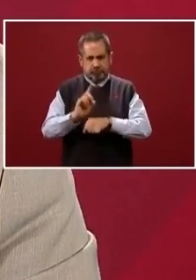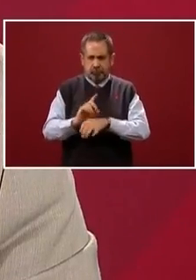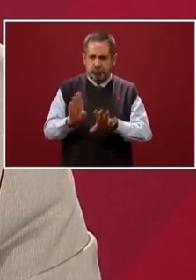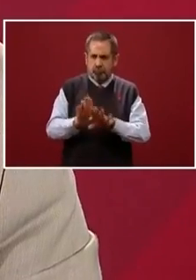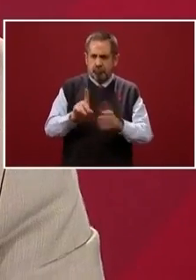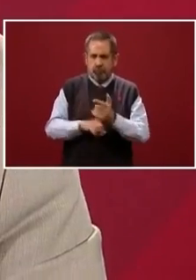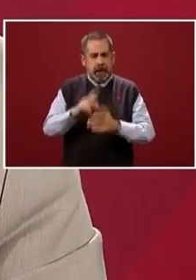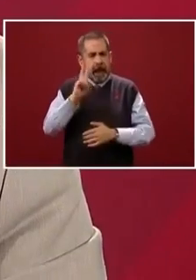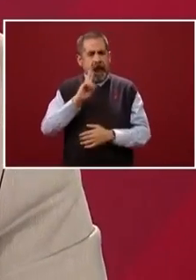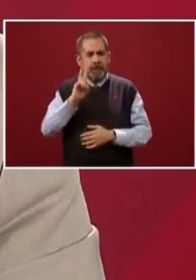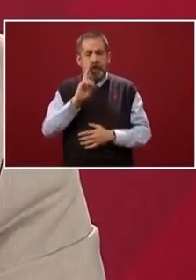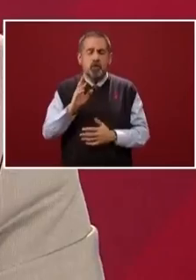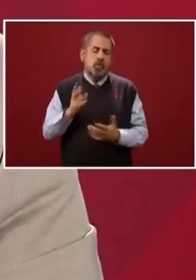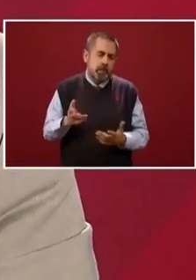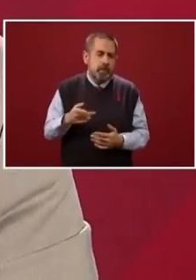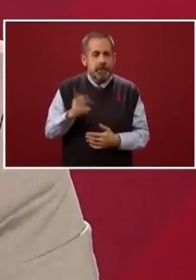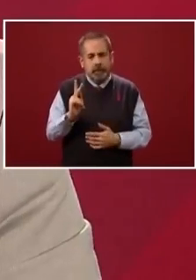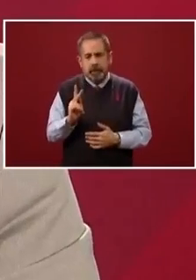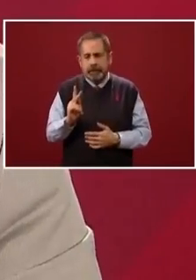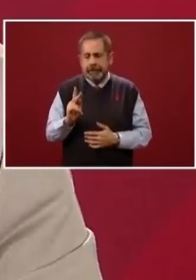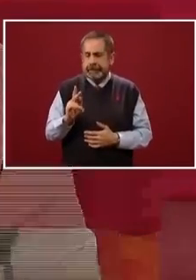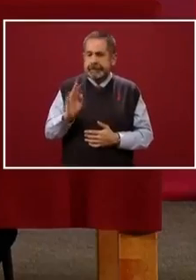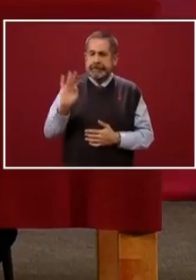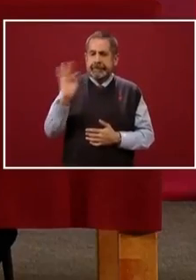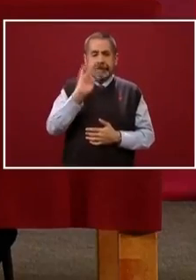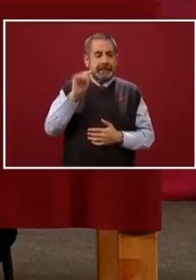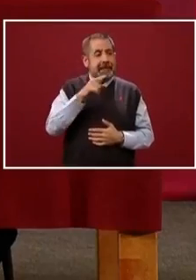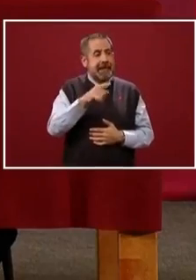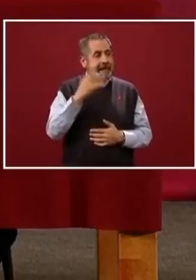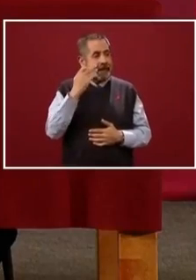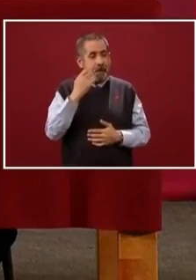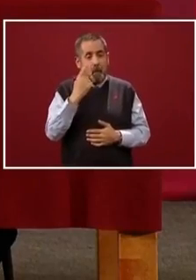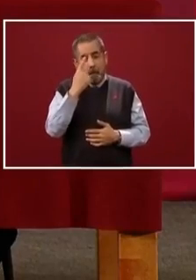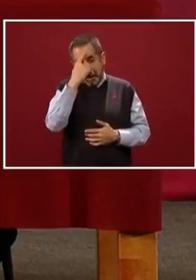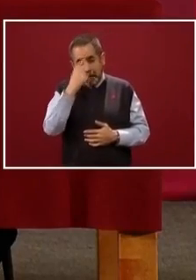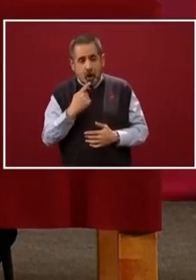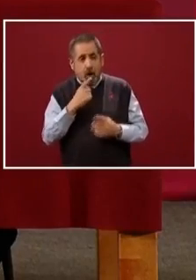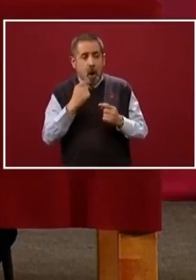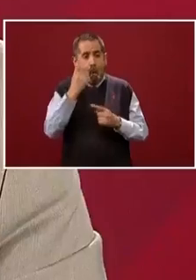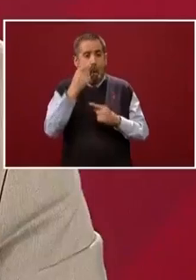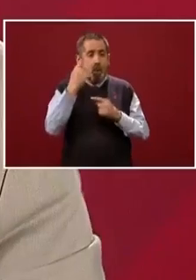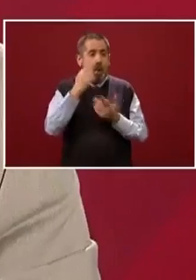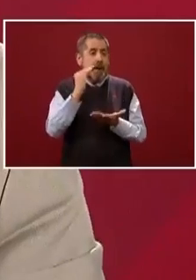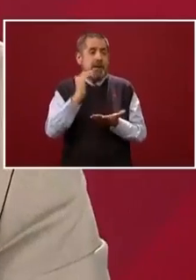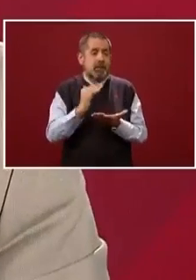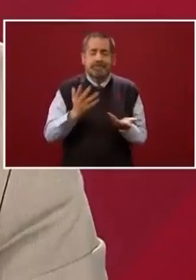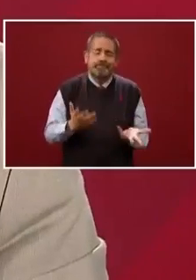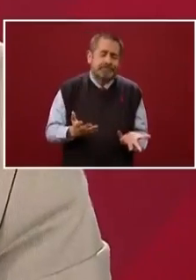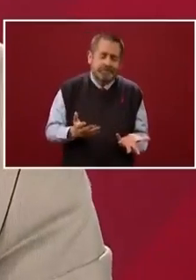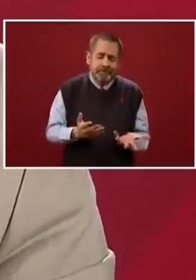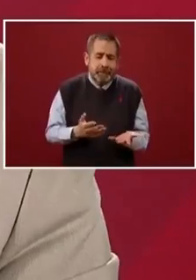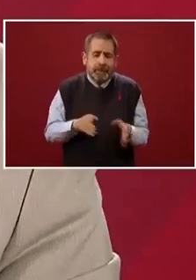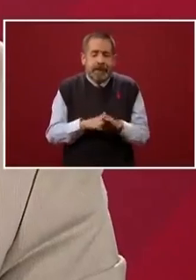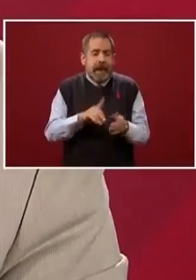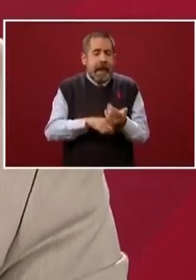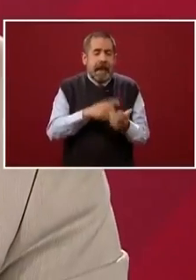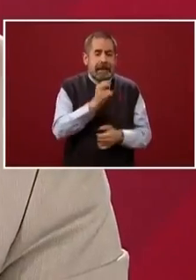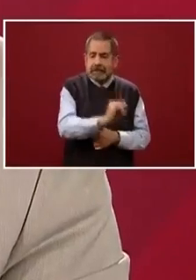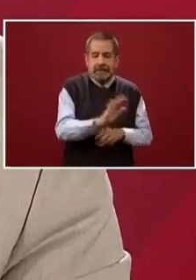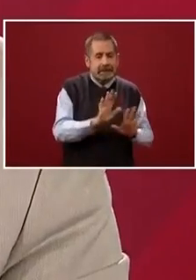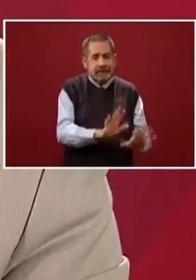de reducir, pero a lo mejor no podríamos bajar ese periodo de media hora o una hora más, porque es realmente lo que se define, recordando que no